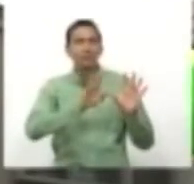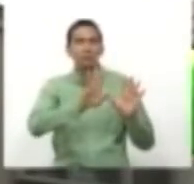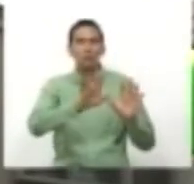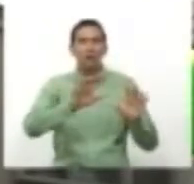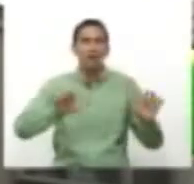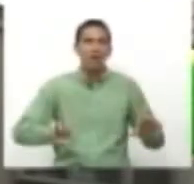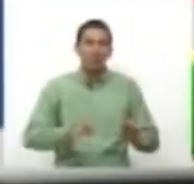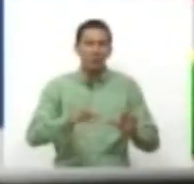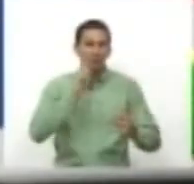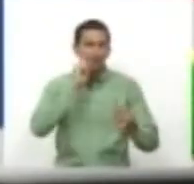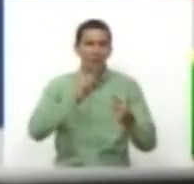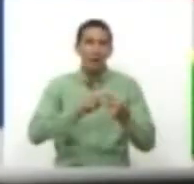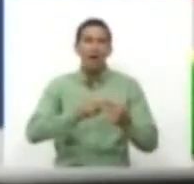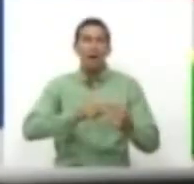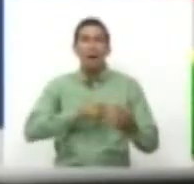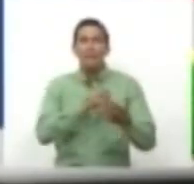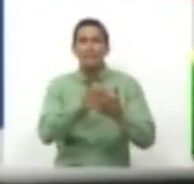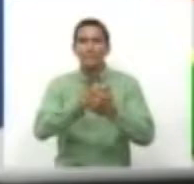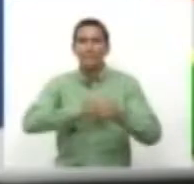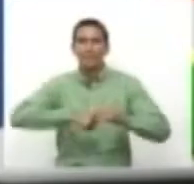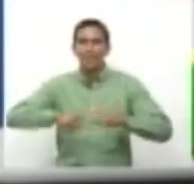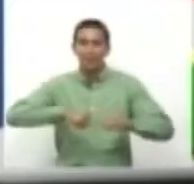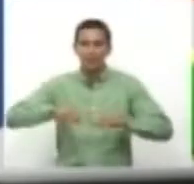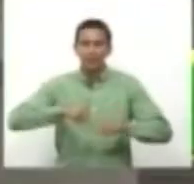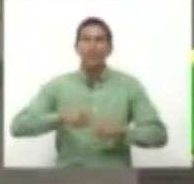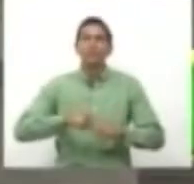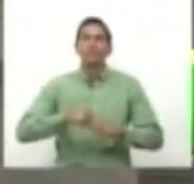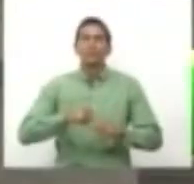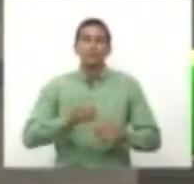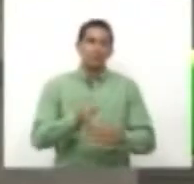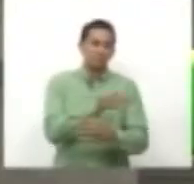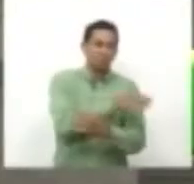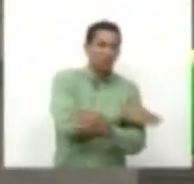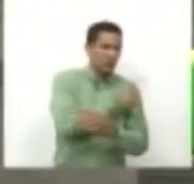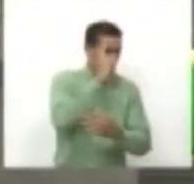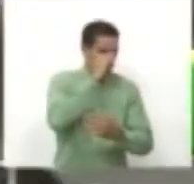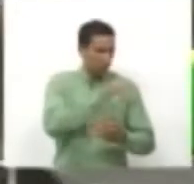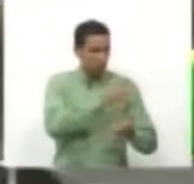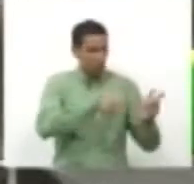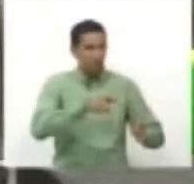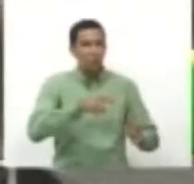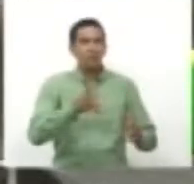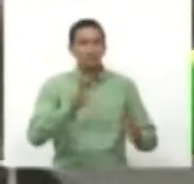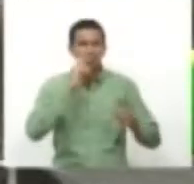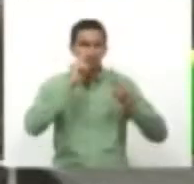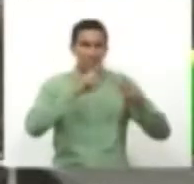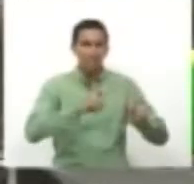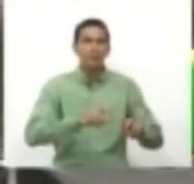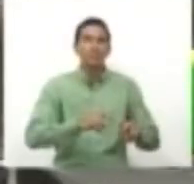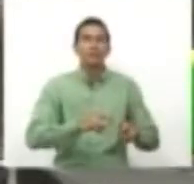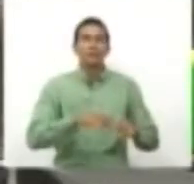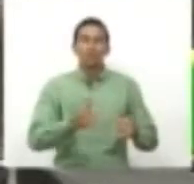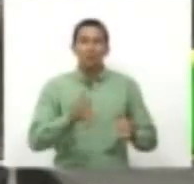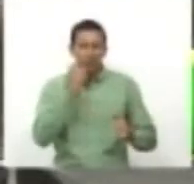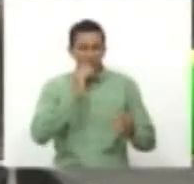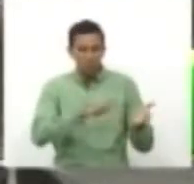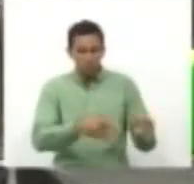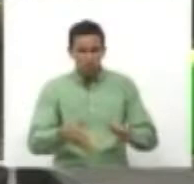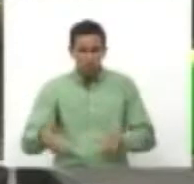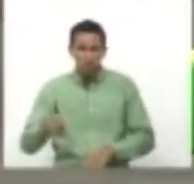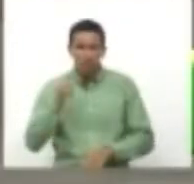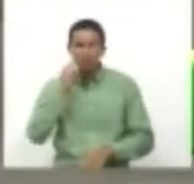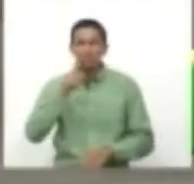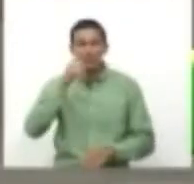actividades sociales. Las otras aún son materia de investigación. Una de las hipótesis barajadas por los investigadores es que estas muertes obedecerían